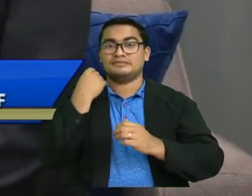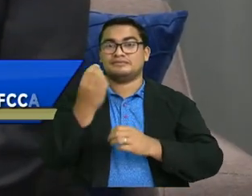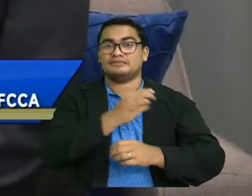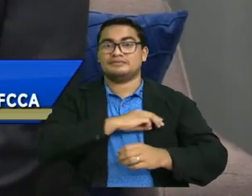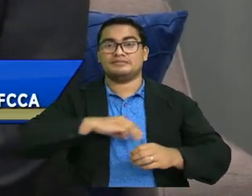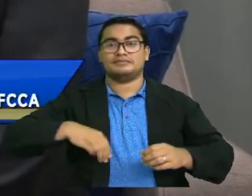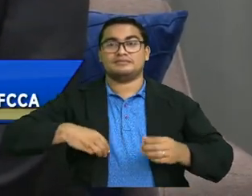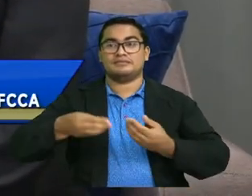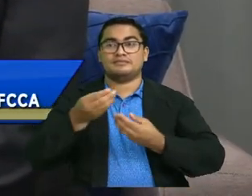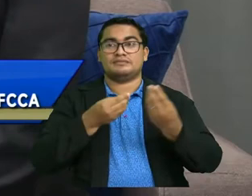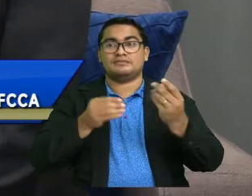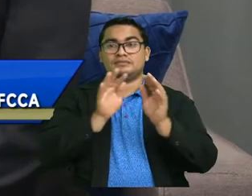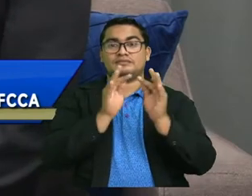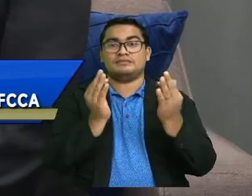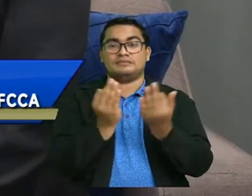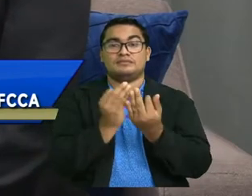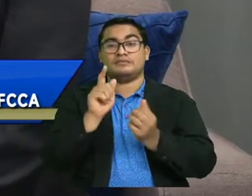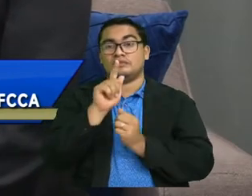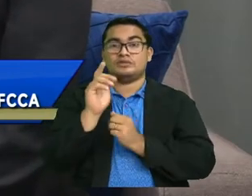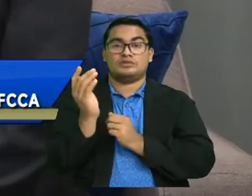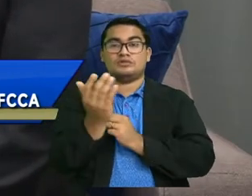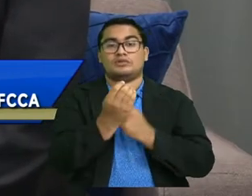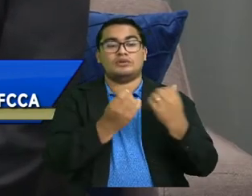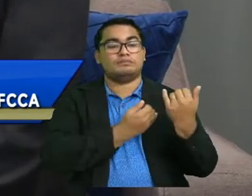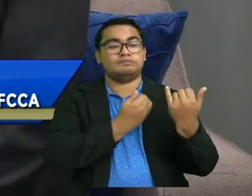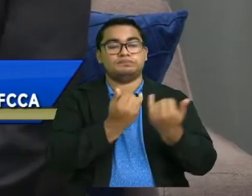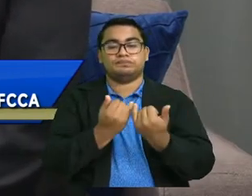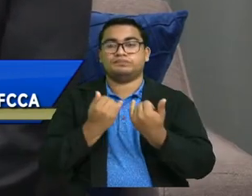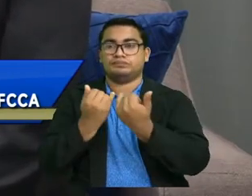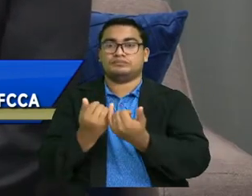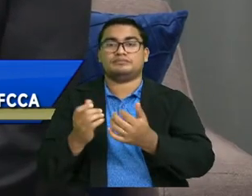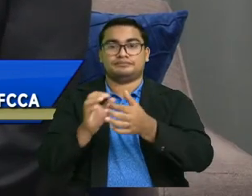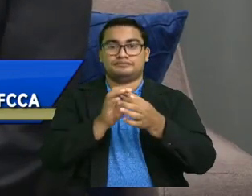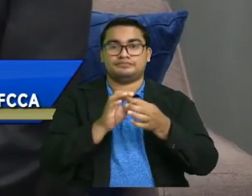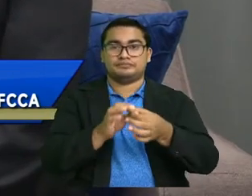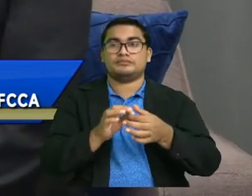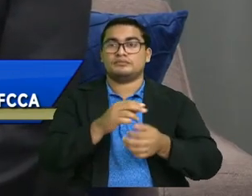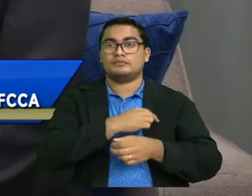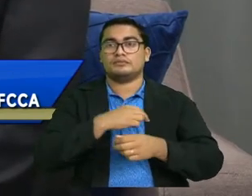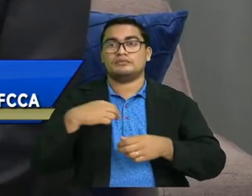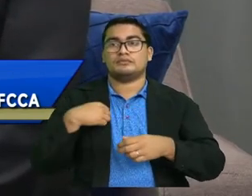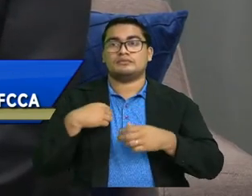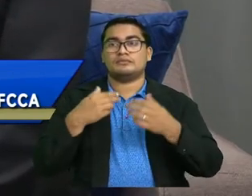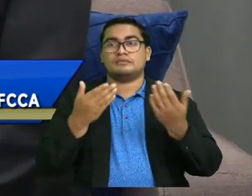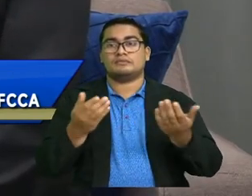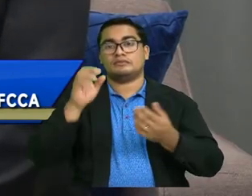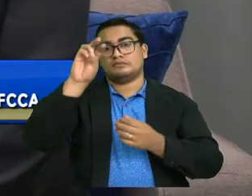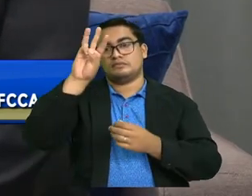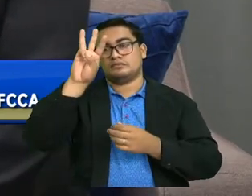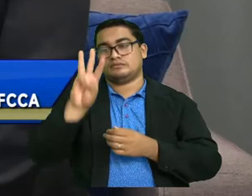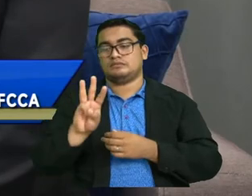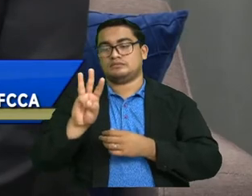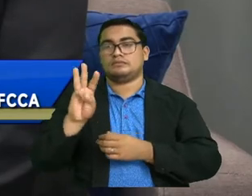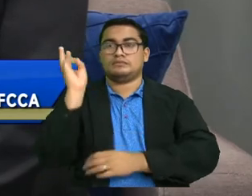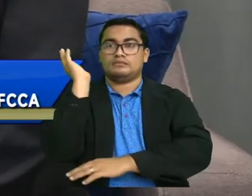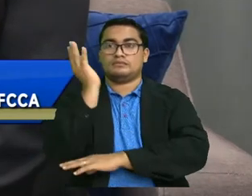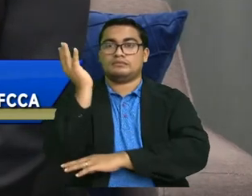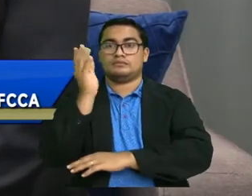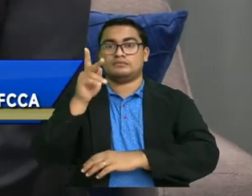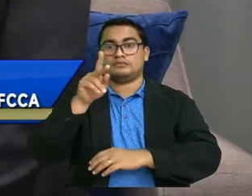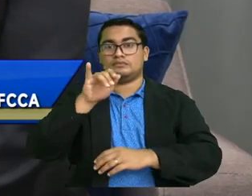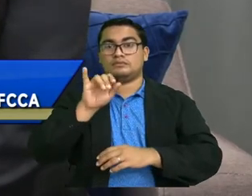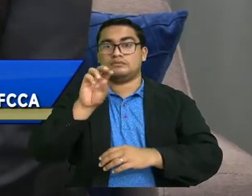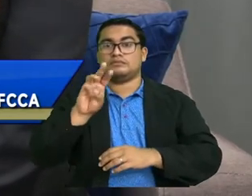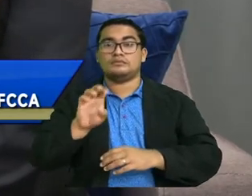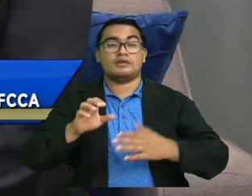Economía Familiar, ¿verdad? Y todas las instituciones que somos parte de esta comisión para llevar a cabo esta tercera edición de Expo Pyme,